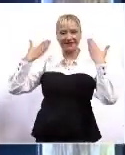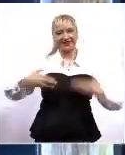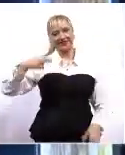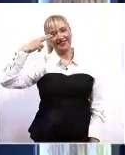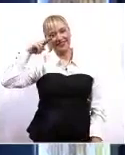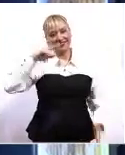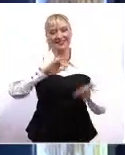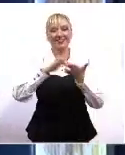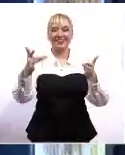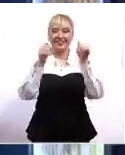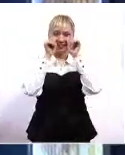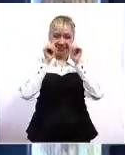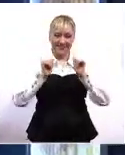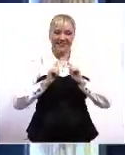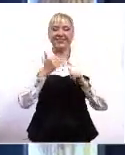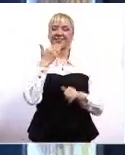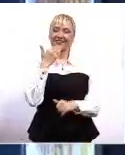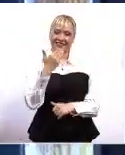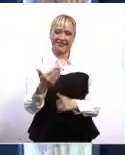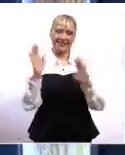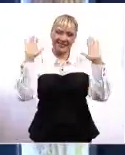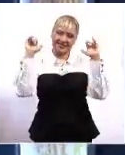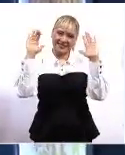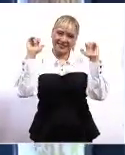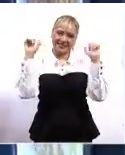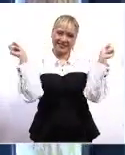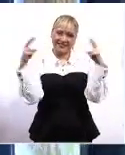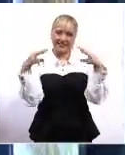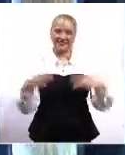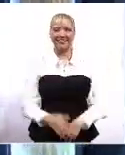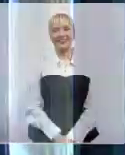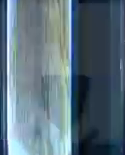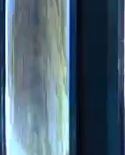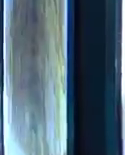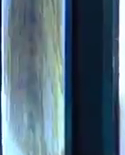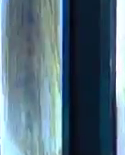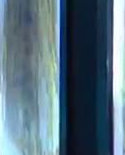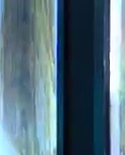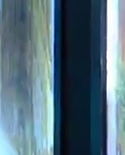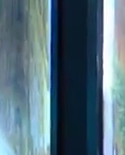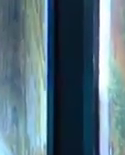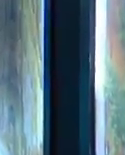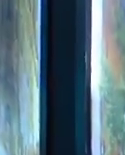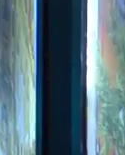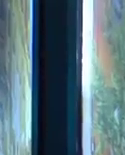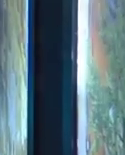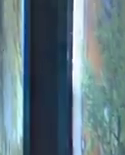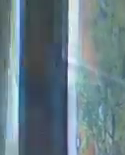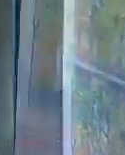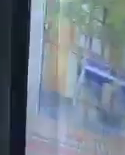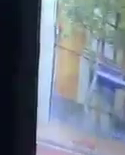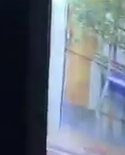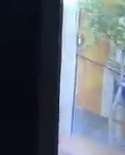y le deseo que siga disfrutando su fin de semana. Hasta pronto.